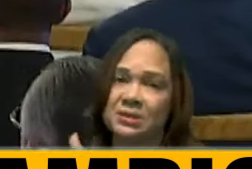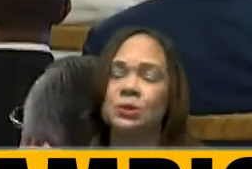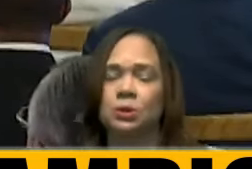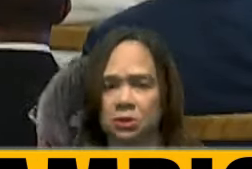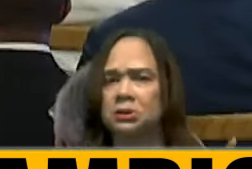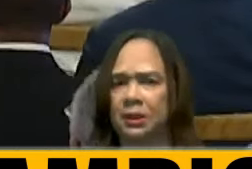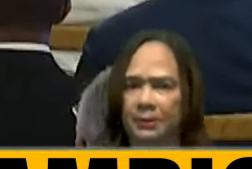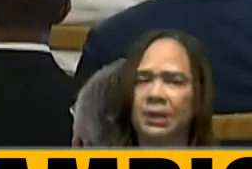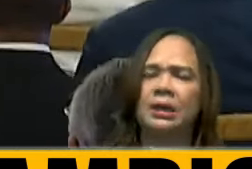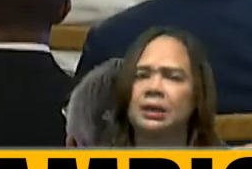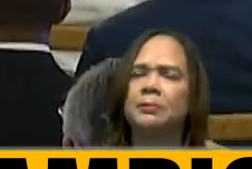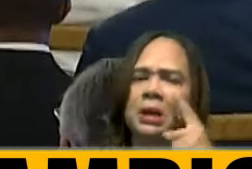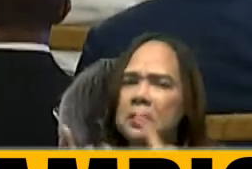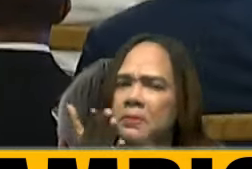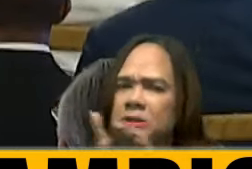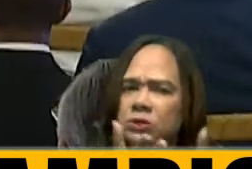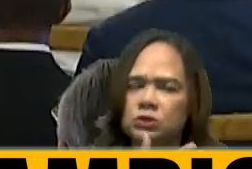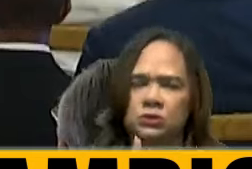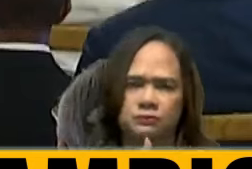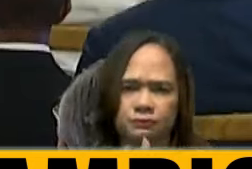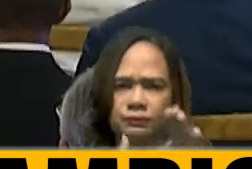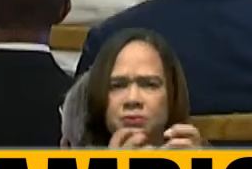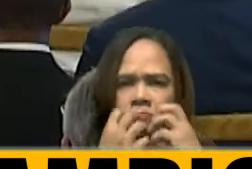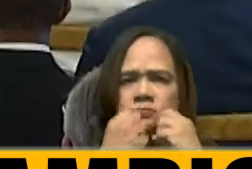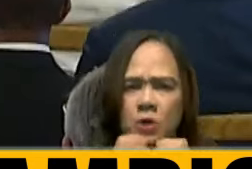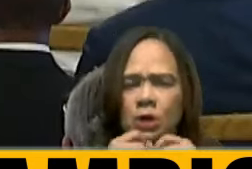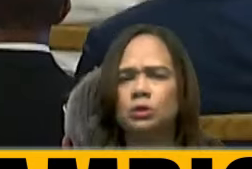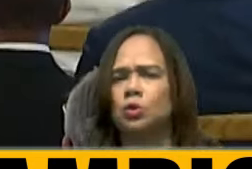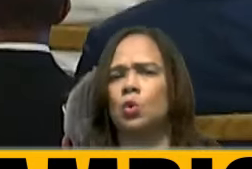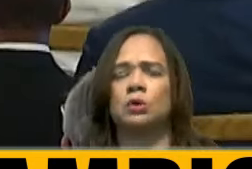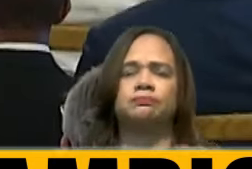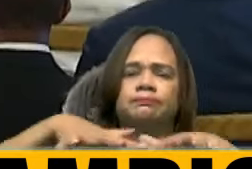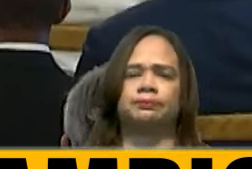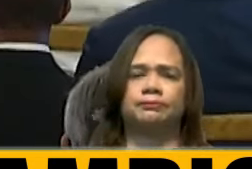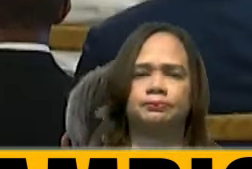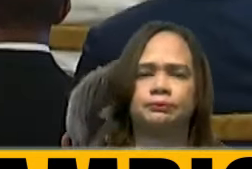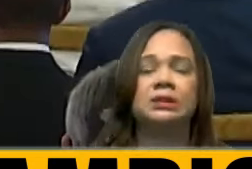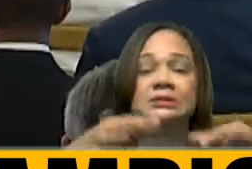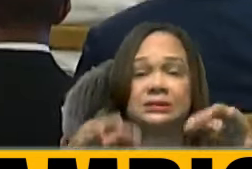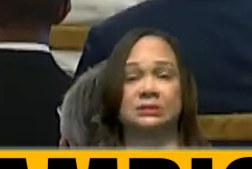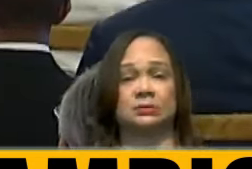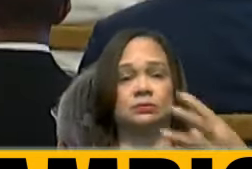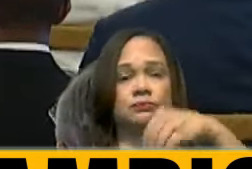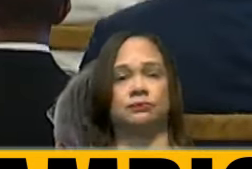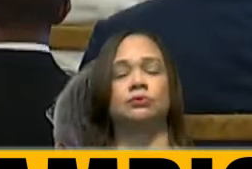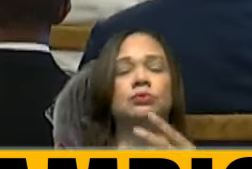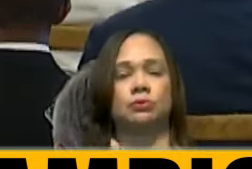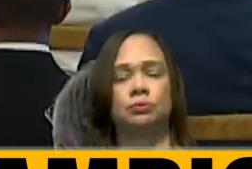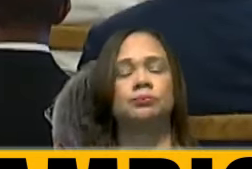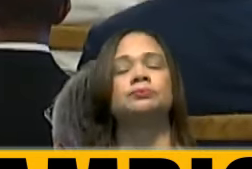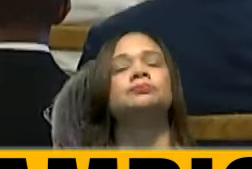sino también para las investigaciones y protección de los espacios marítimos se ha decidido esta